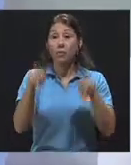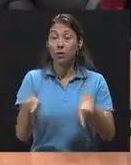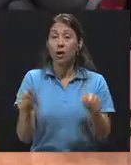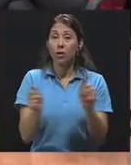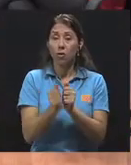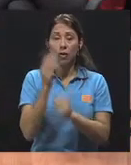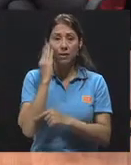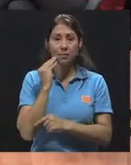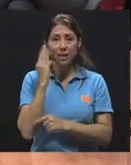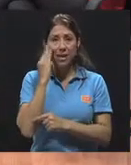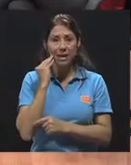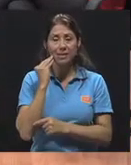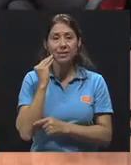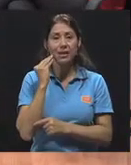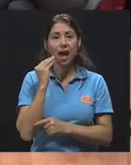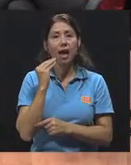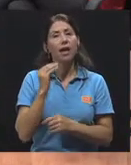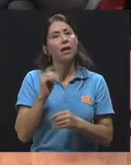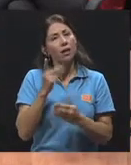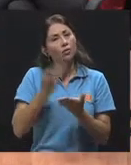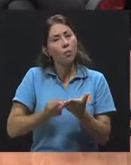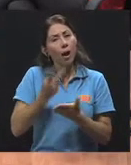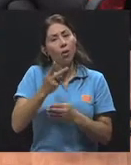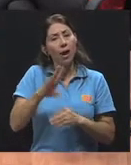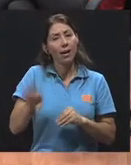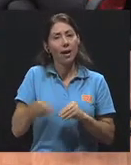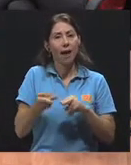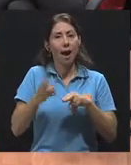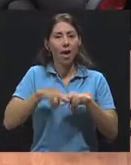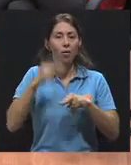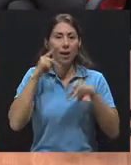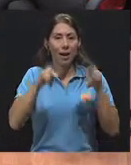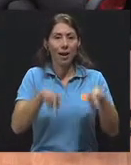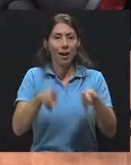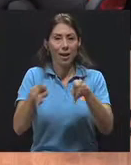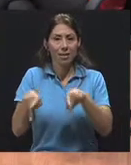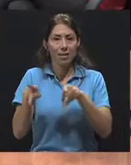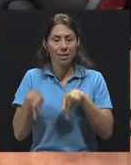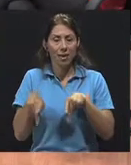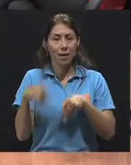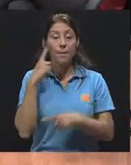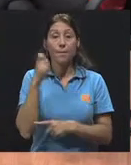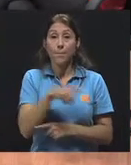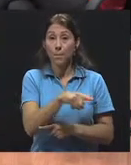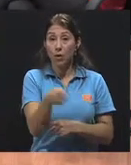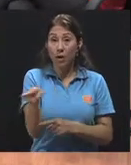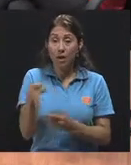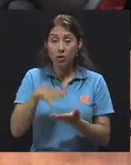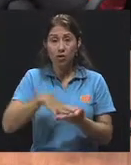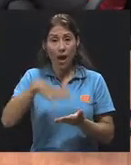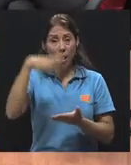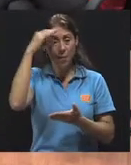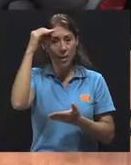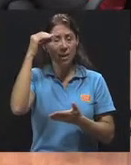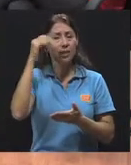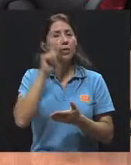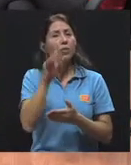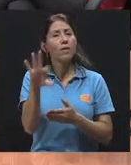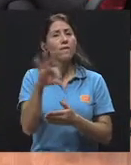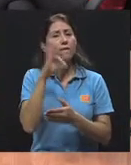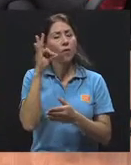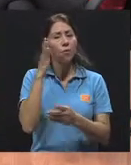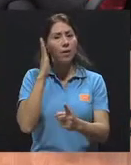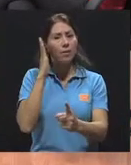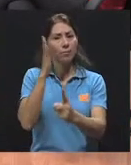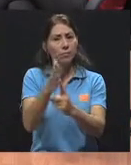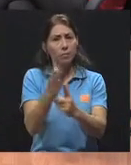es una persona con la experiencia y creo que puede ser como un valor agregado para la gente, aparte de que aprenden una ruta o un